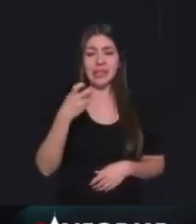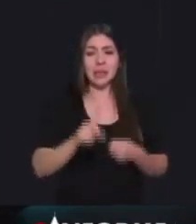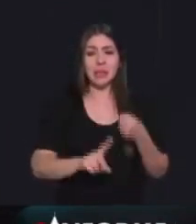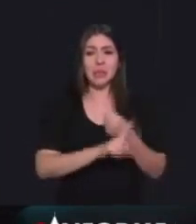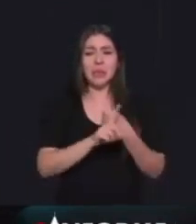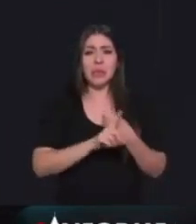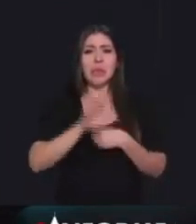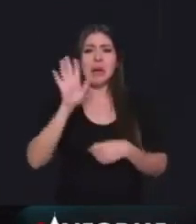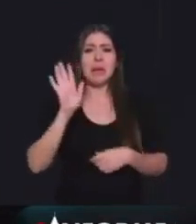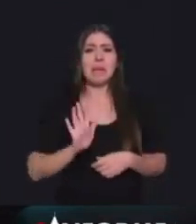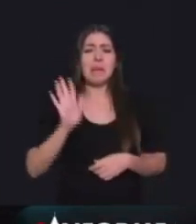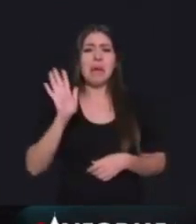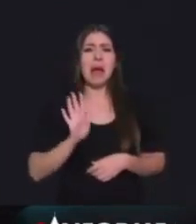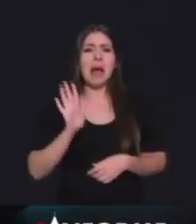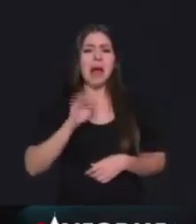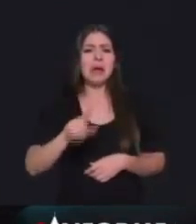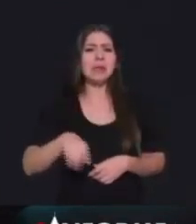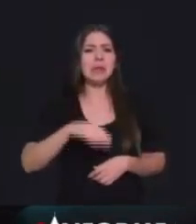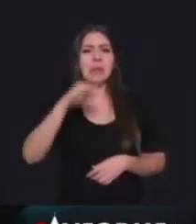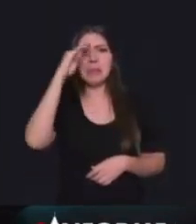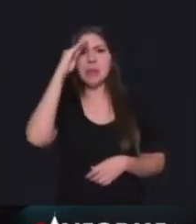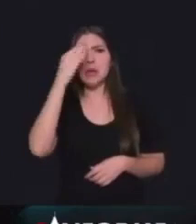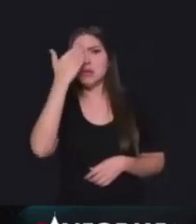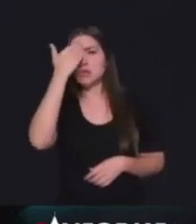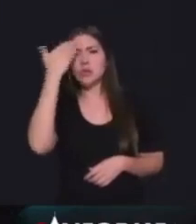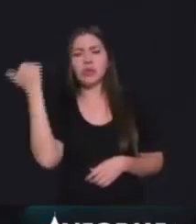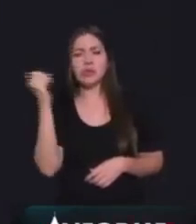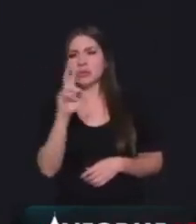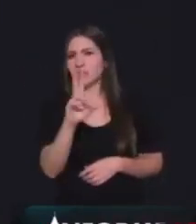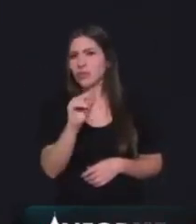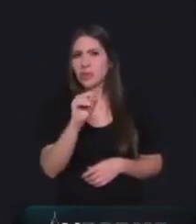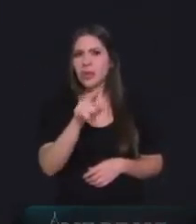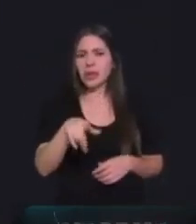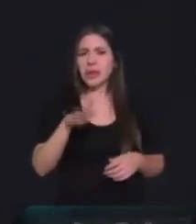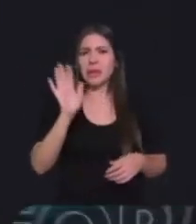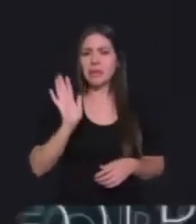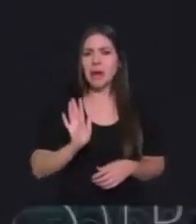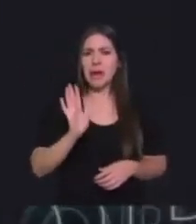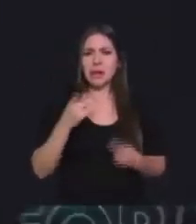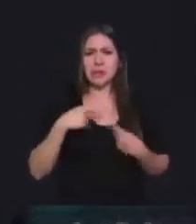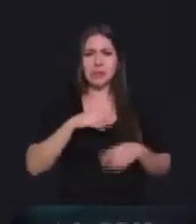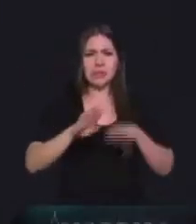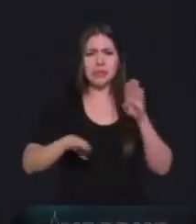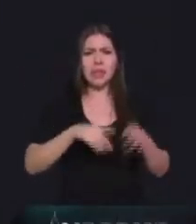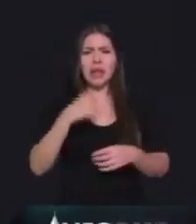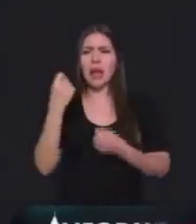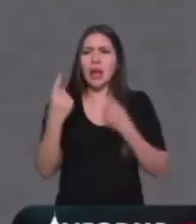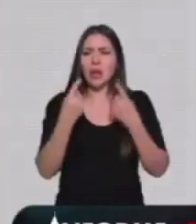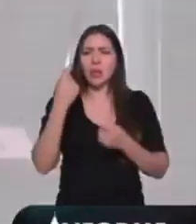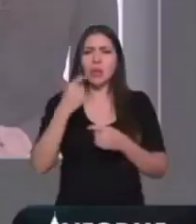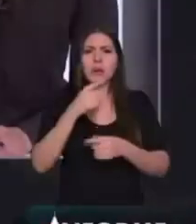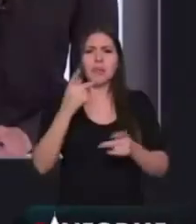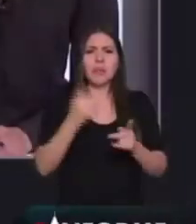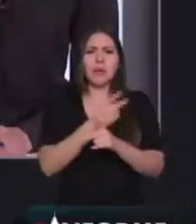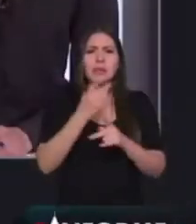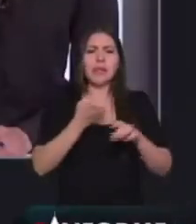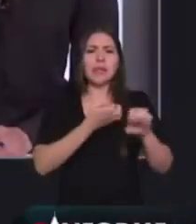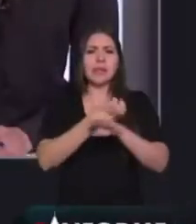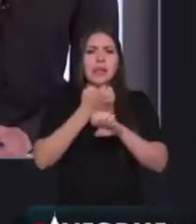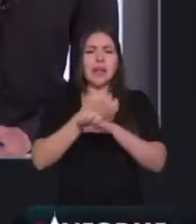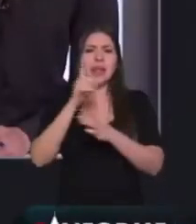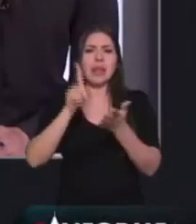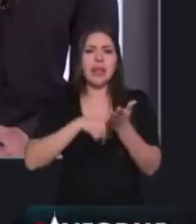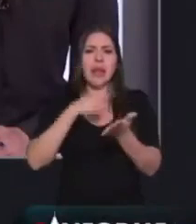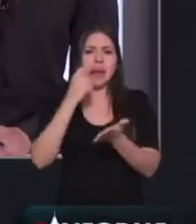casos aislados. Parece ser que hubo un exterminio que no podemos explicarnos todavía bien en diferentes partes del estado de Tamaulipas. Estoy hablando de